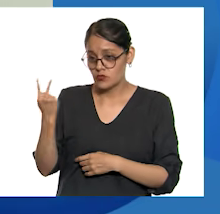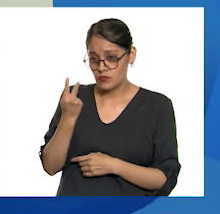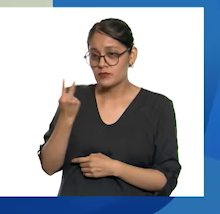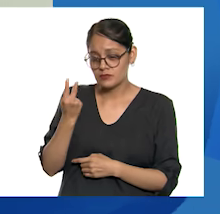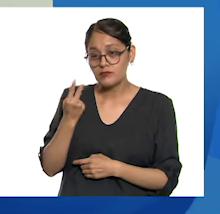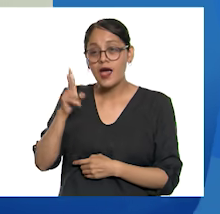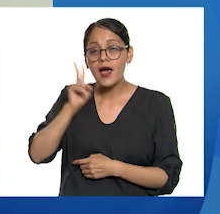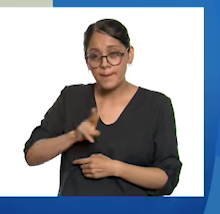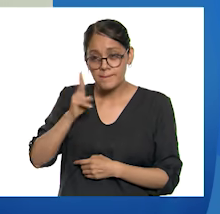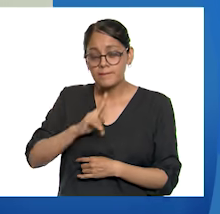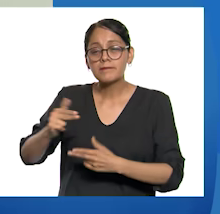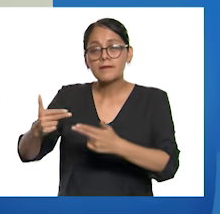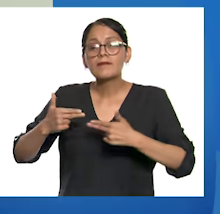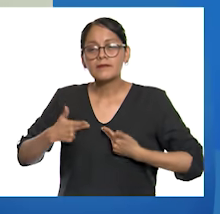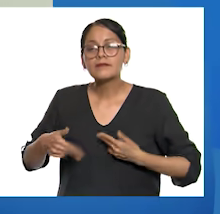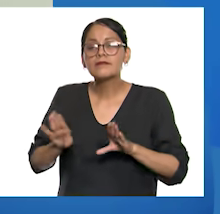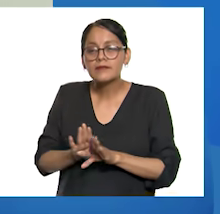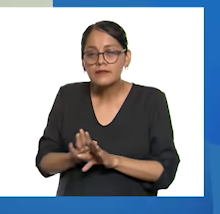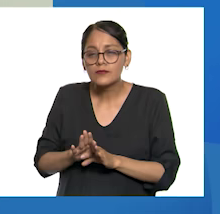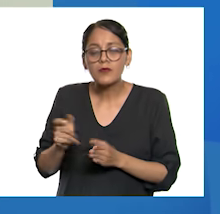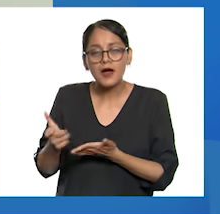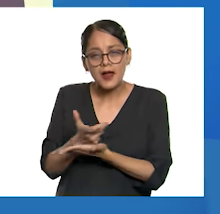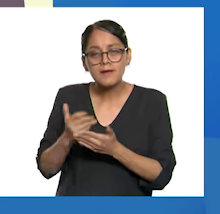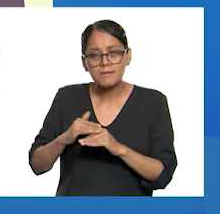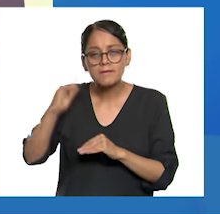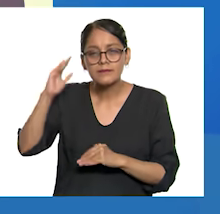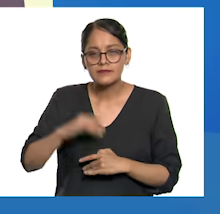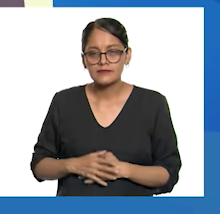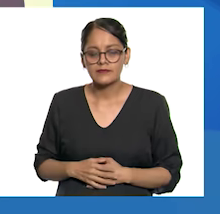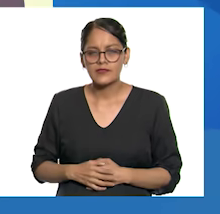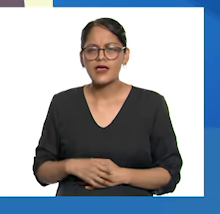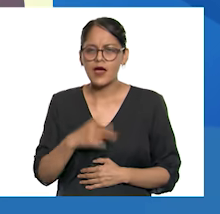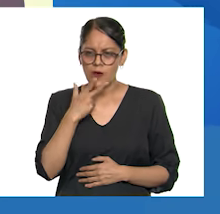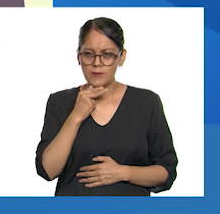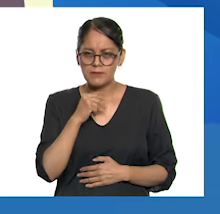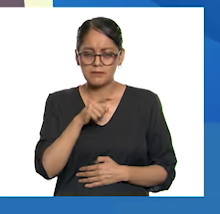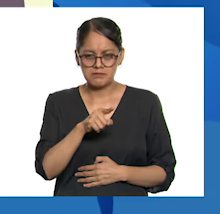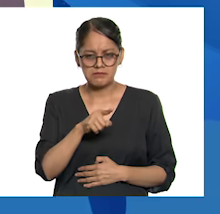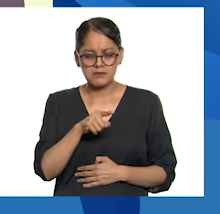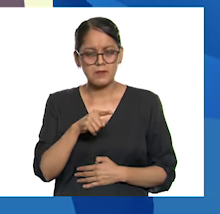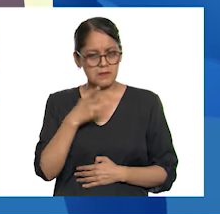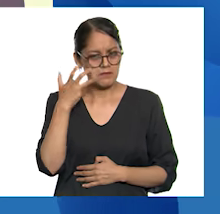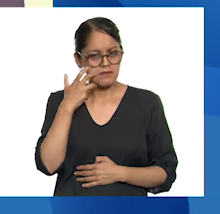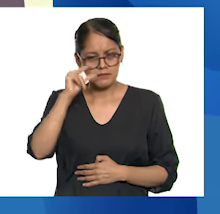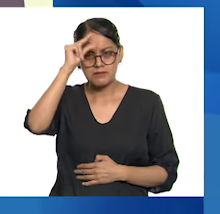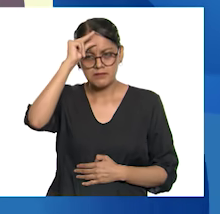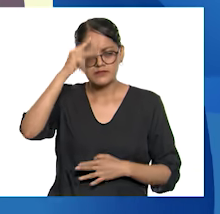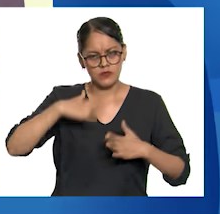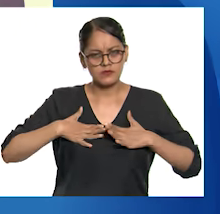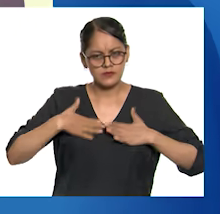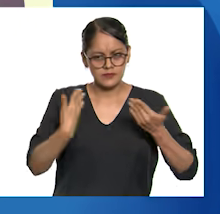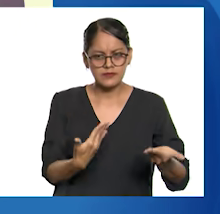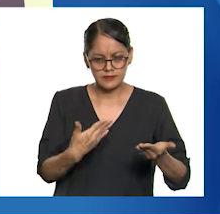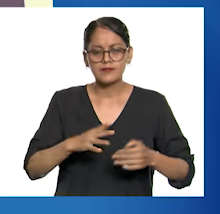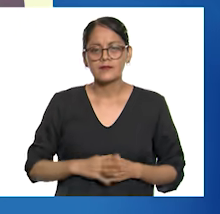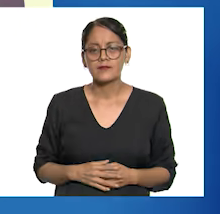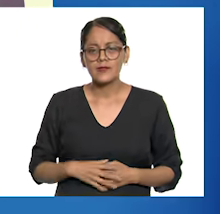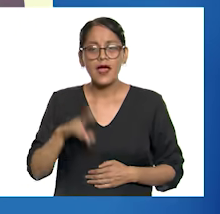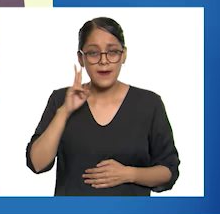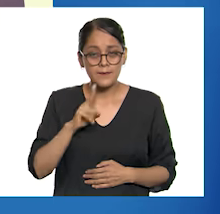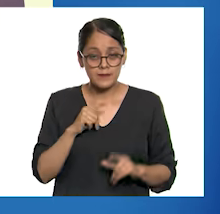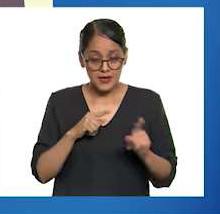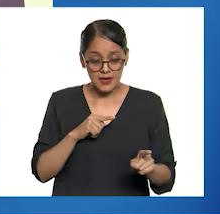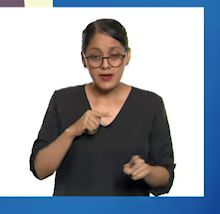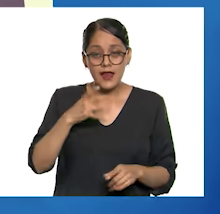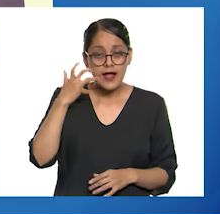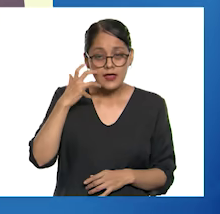mala la parte de herencia que te ha tocado. El chico tenía tal confianza en la astucia de su gato y le había visto desplegar tanto